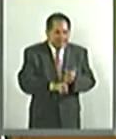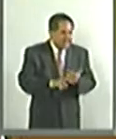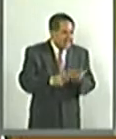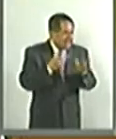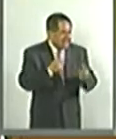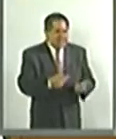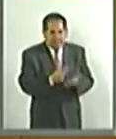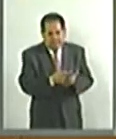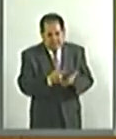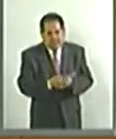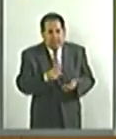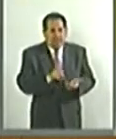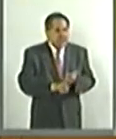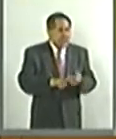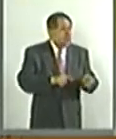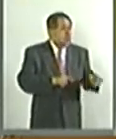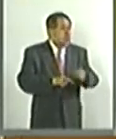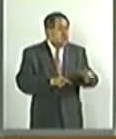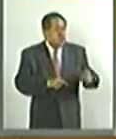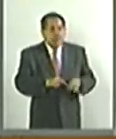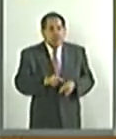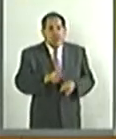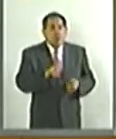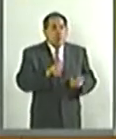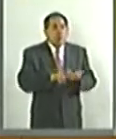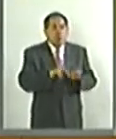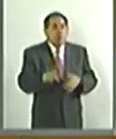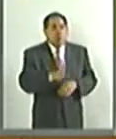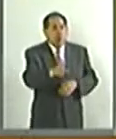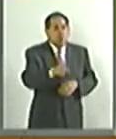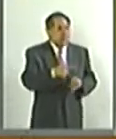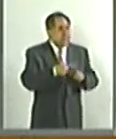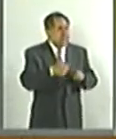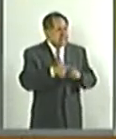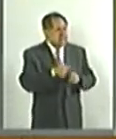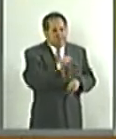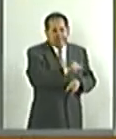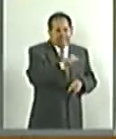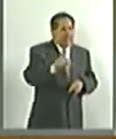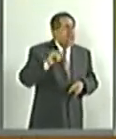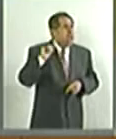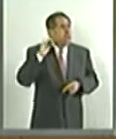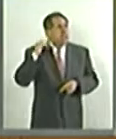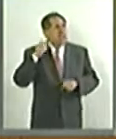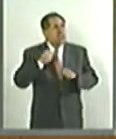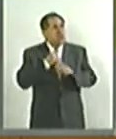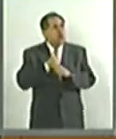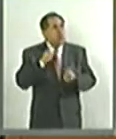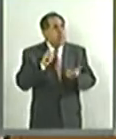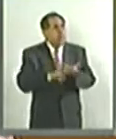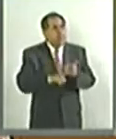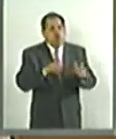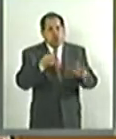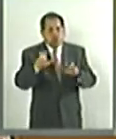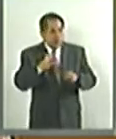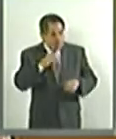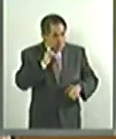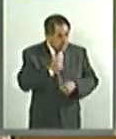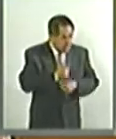de Timinina y Cristobalita, que fueron descubiertos en el siglo XIX y que admiraron también al